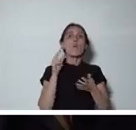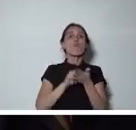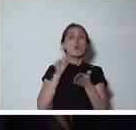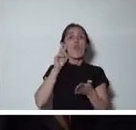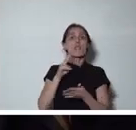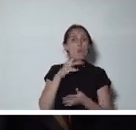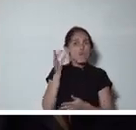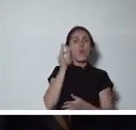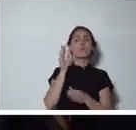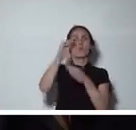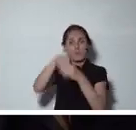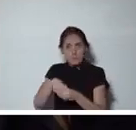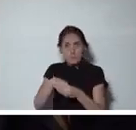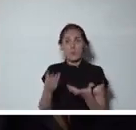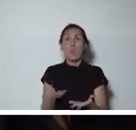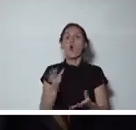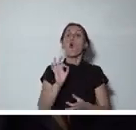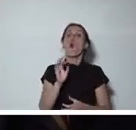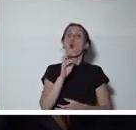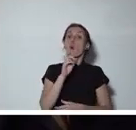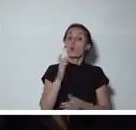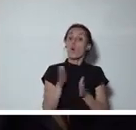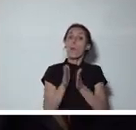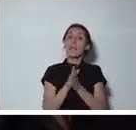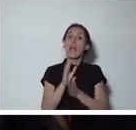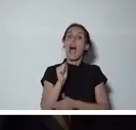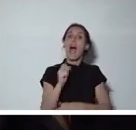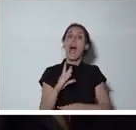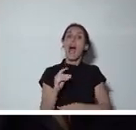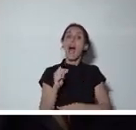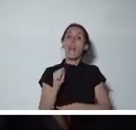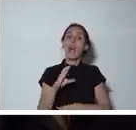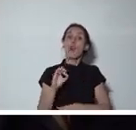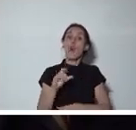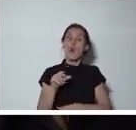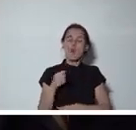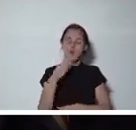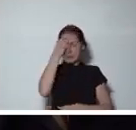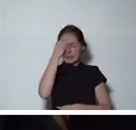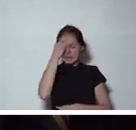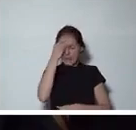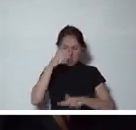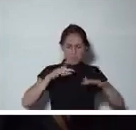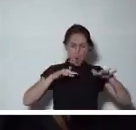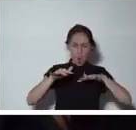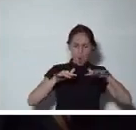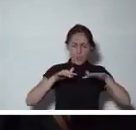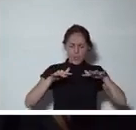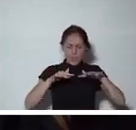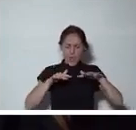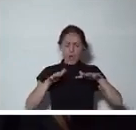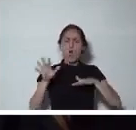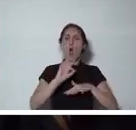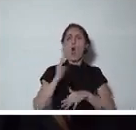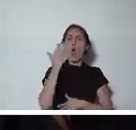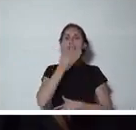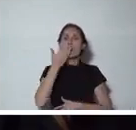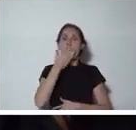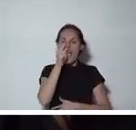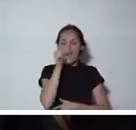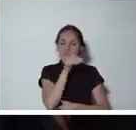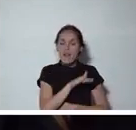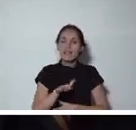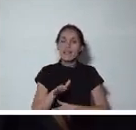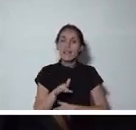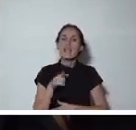mínimo cuando Had colau repiensa la movilidad en las ciudades cuando Had culau piensa en invertir en escuelas infantiles